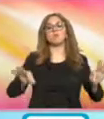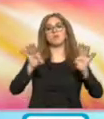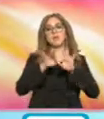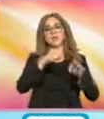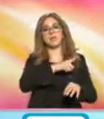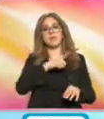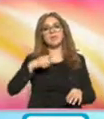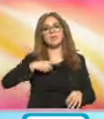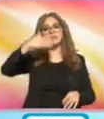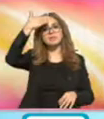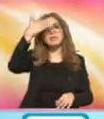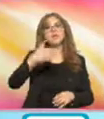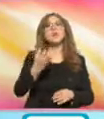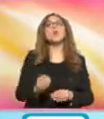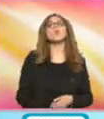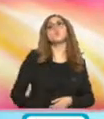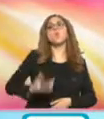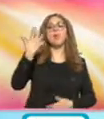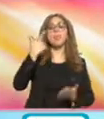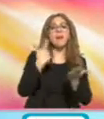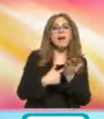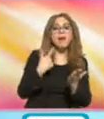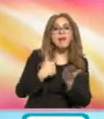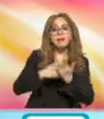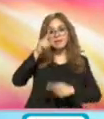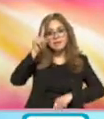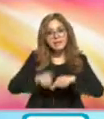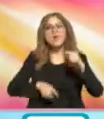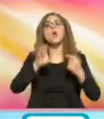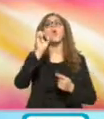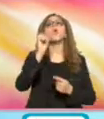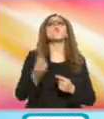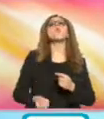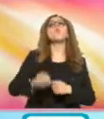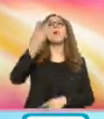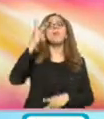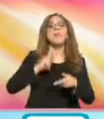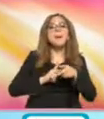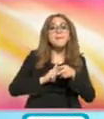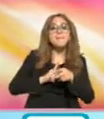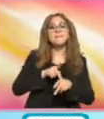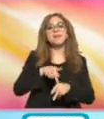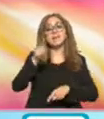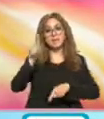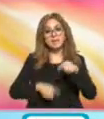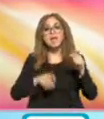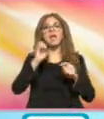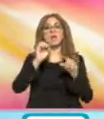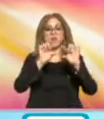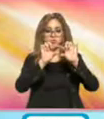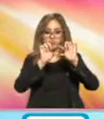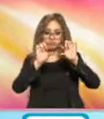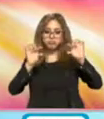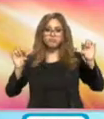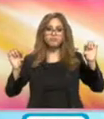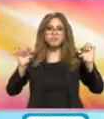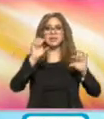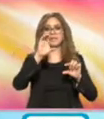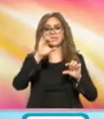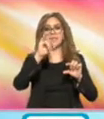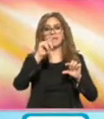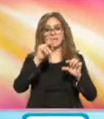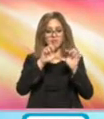cantidad de grasa es la que estamos quitando, Sí. qué cantidad de piel es la que estamos claro. quitando y el tamaño de la cicatriz. Hay 2 formas en cómo podemos hacer la